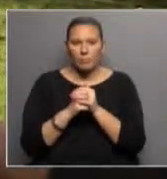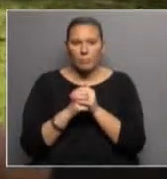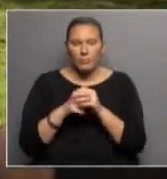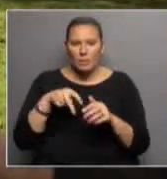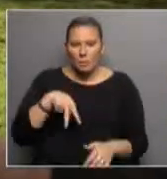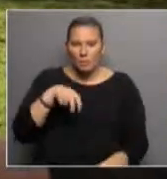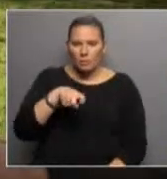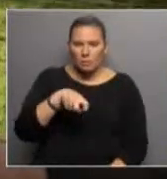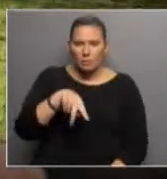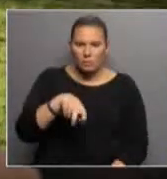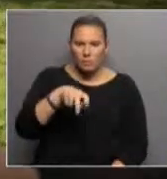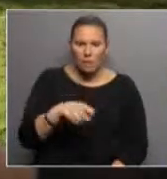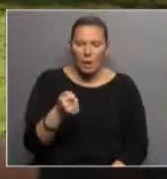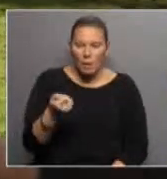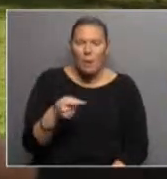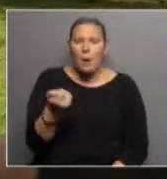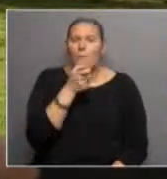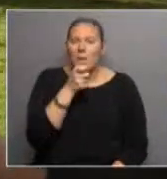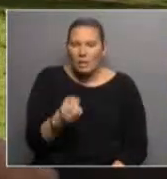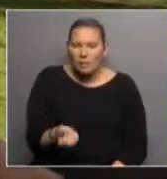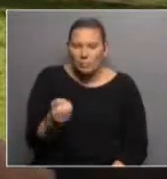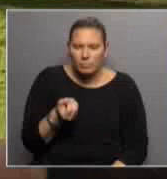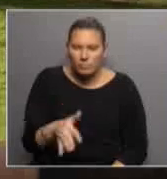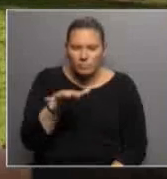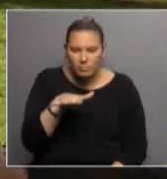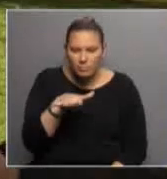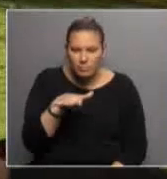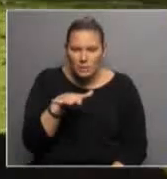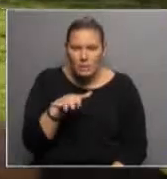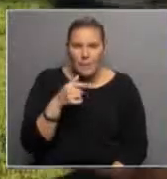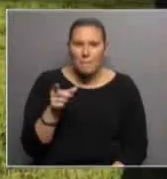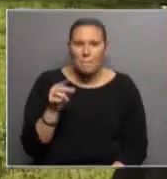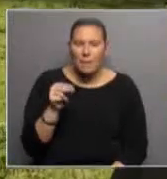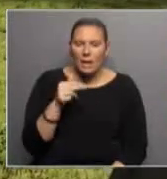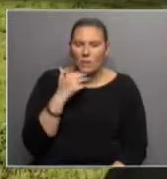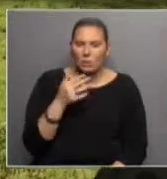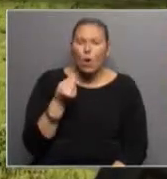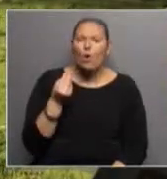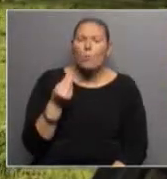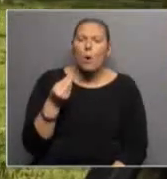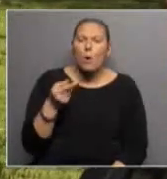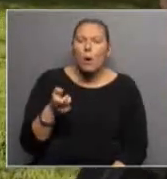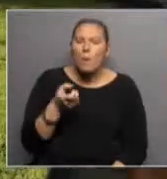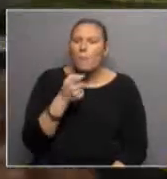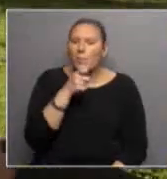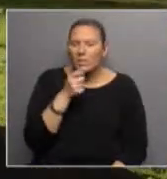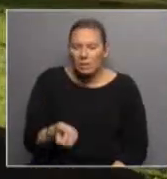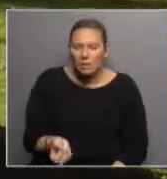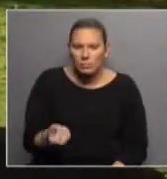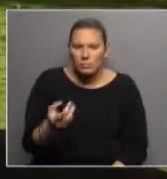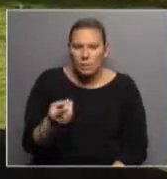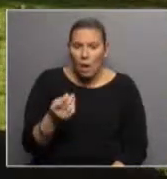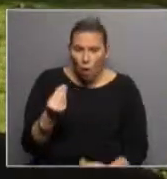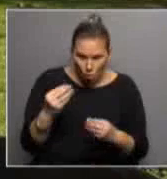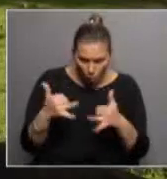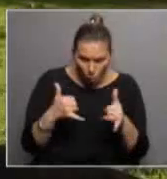Rayuela, payana. Ay, yo qué sé. ¿Cómo se jugaba la payana? ¿Te acordás? ¿Cómo